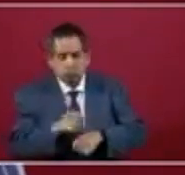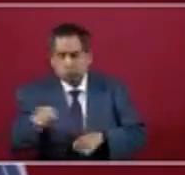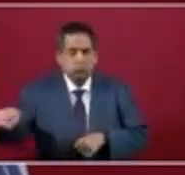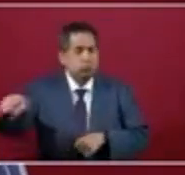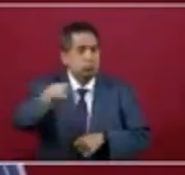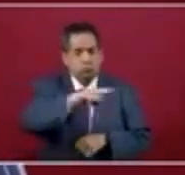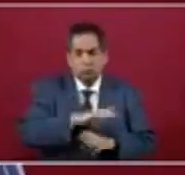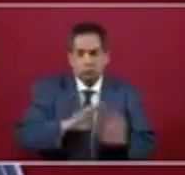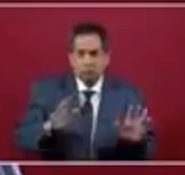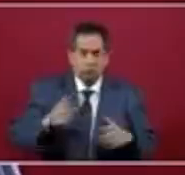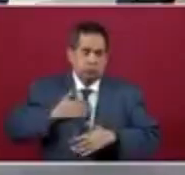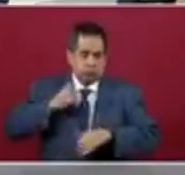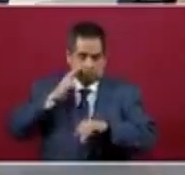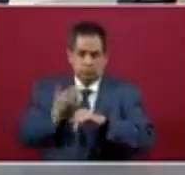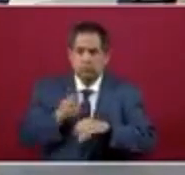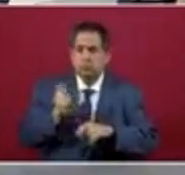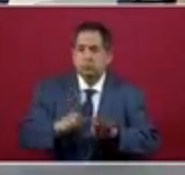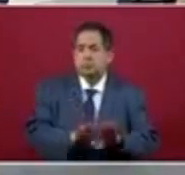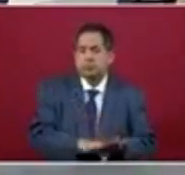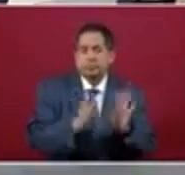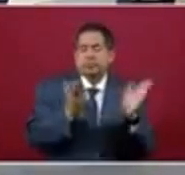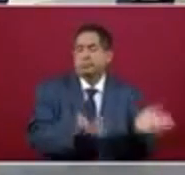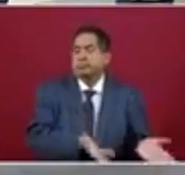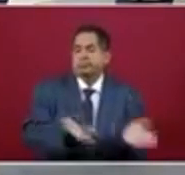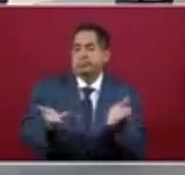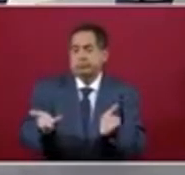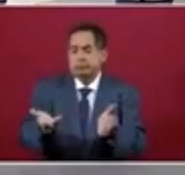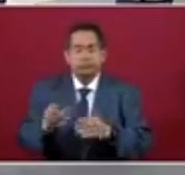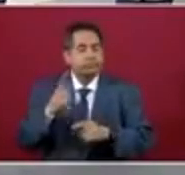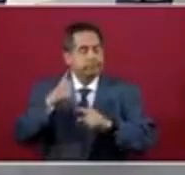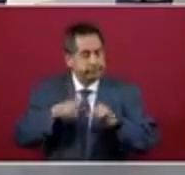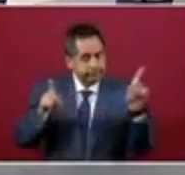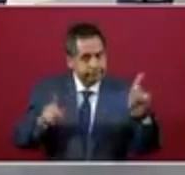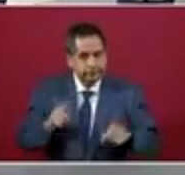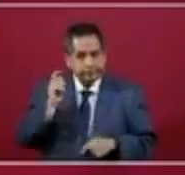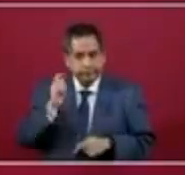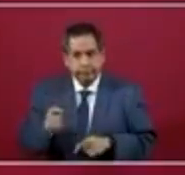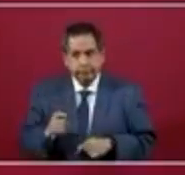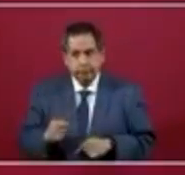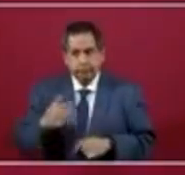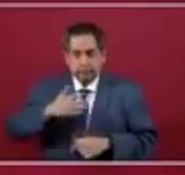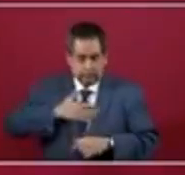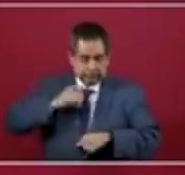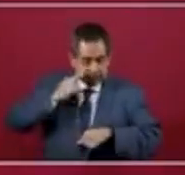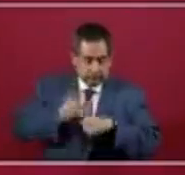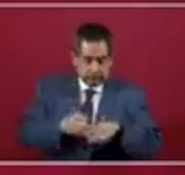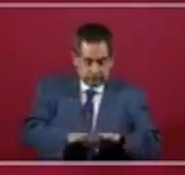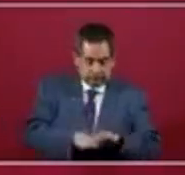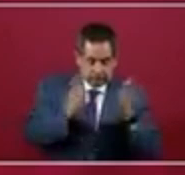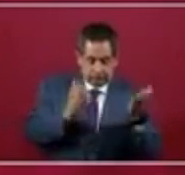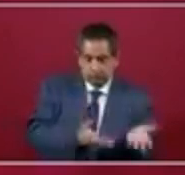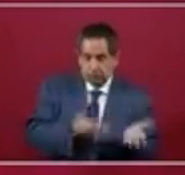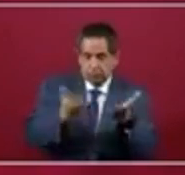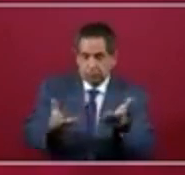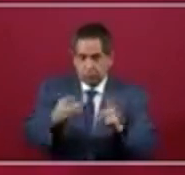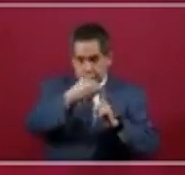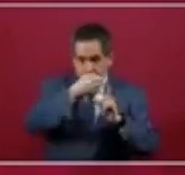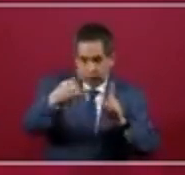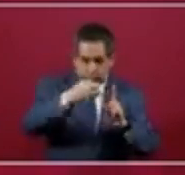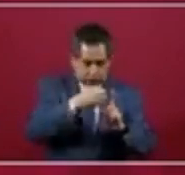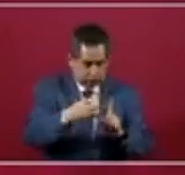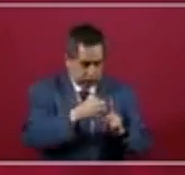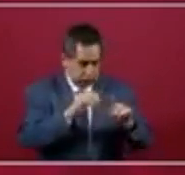esa es nuestra responsabilidad. Pero una cosa es nuestra responsabilidad de organizar